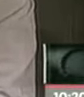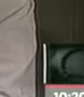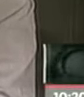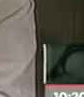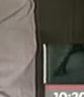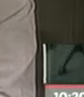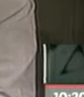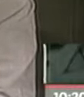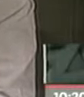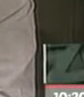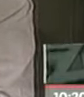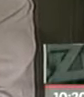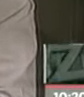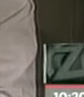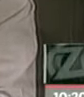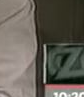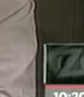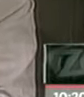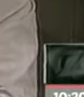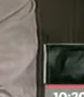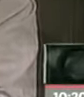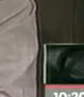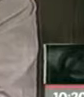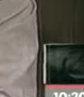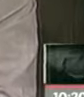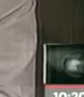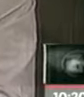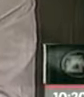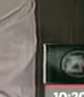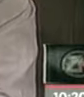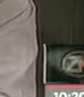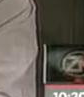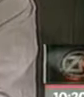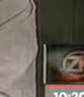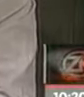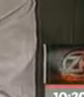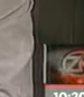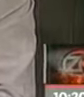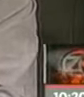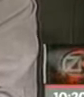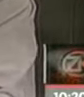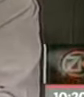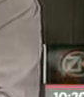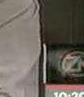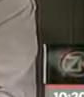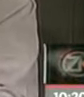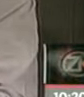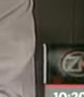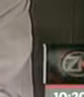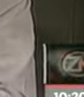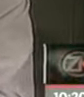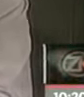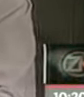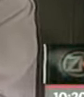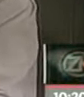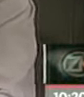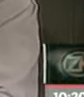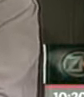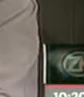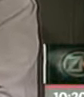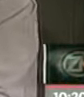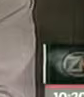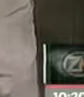contra los países que pretenden ser libres, manejarse, gobernarse, designar,